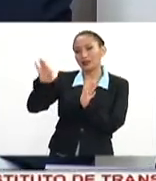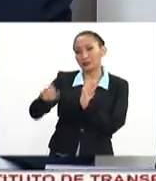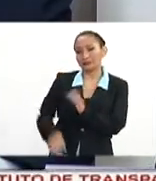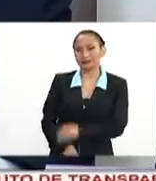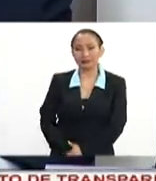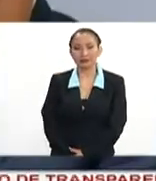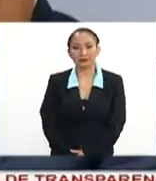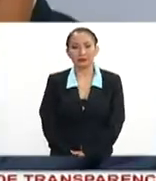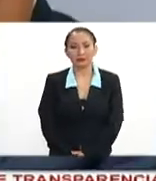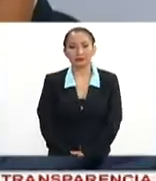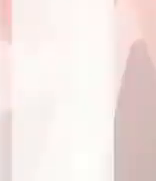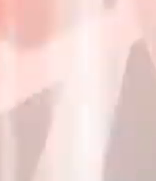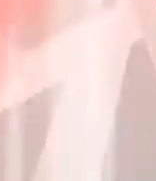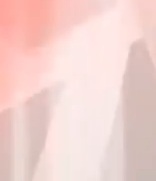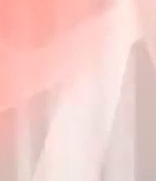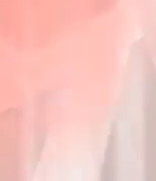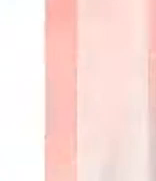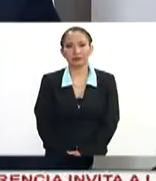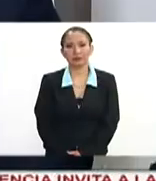de la Federación.